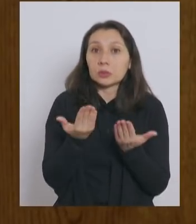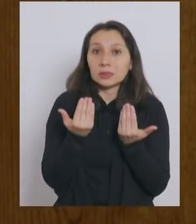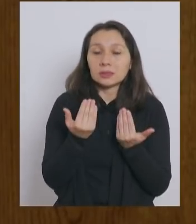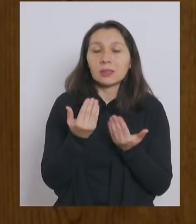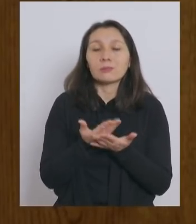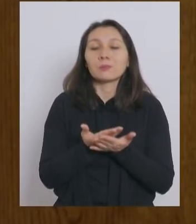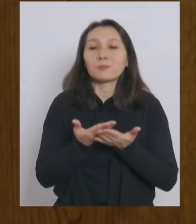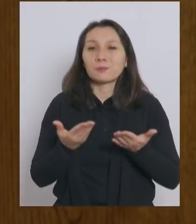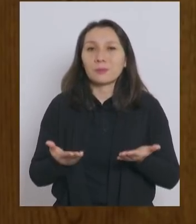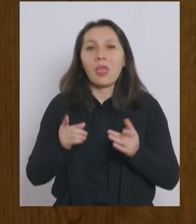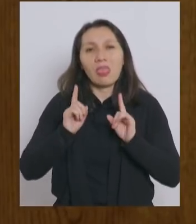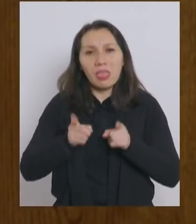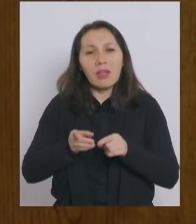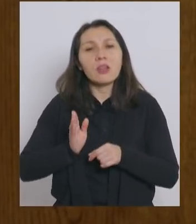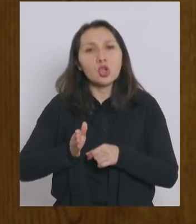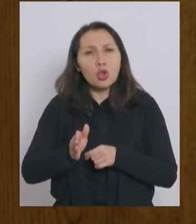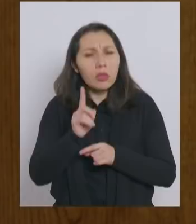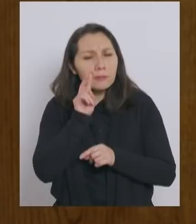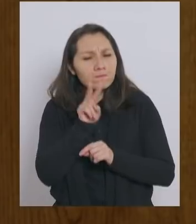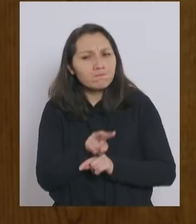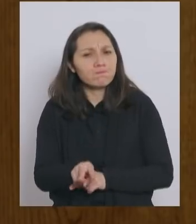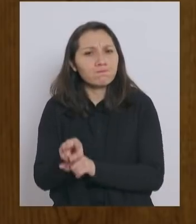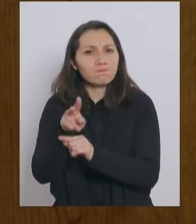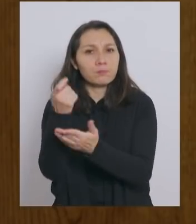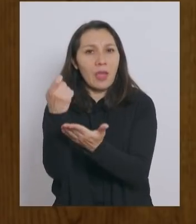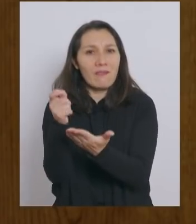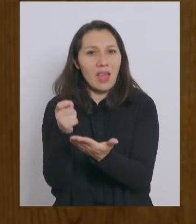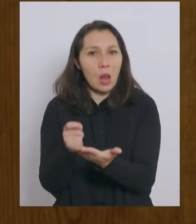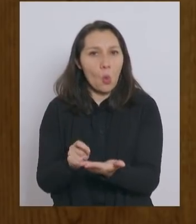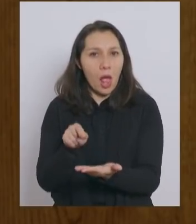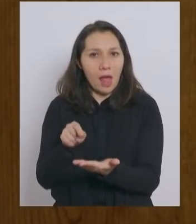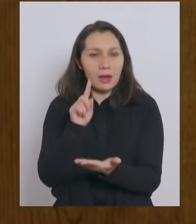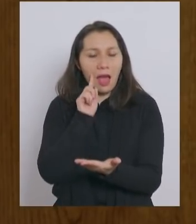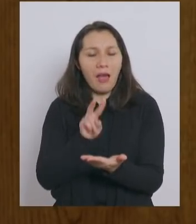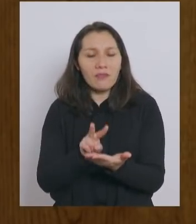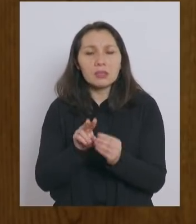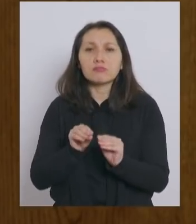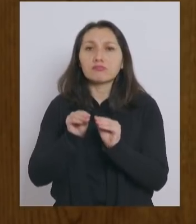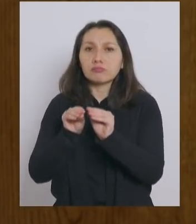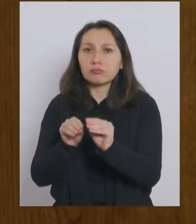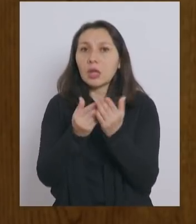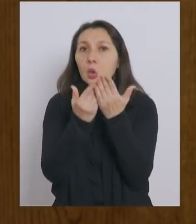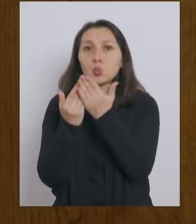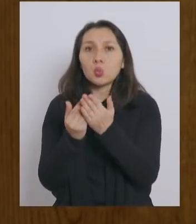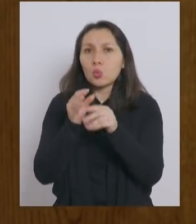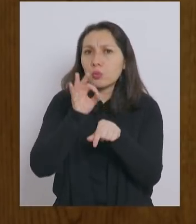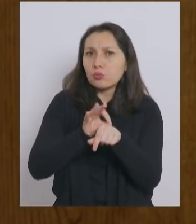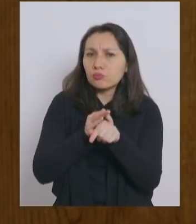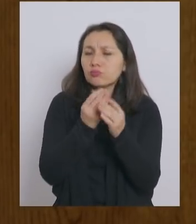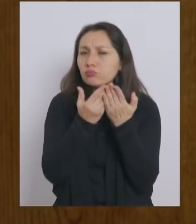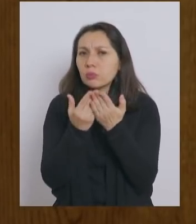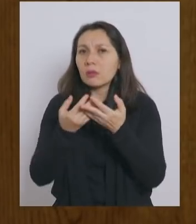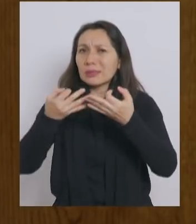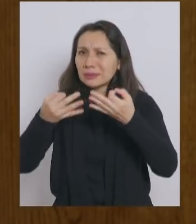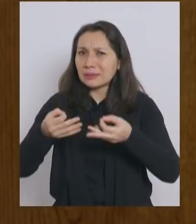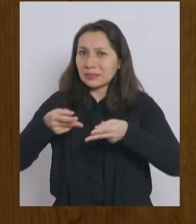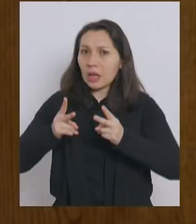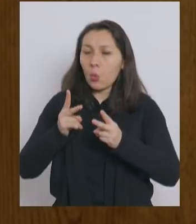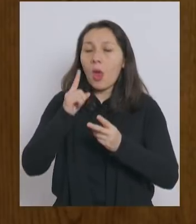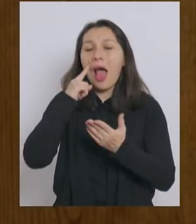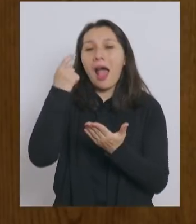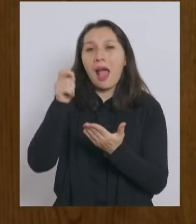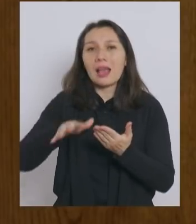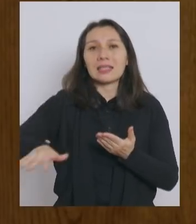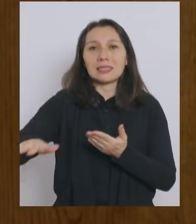lo tanto, debe seguirse la evaluación y la implementación de estudios clínicos para evaluar eficacia y seguridad en